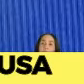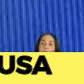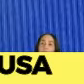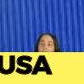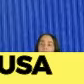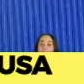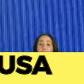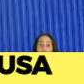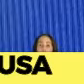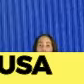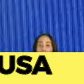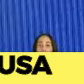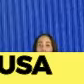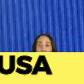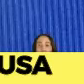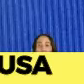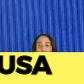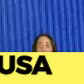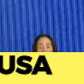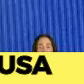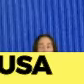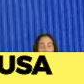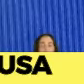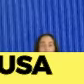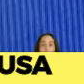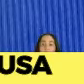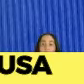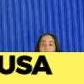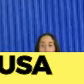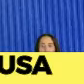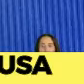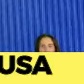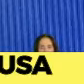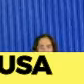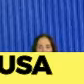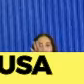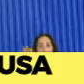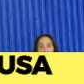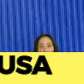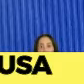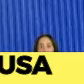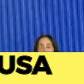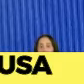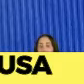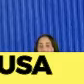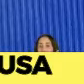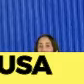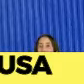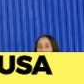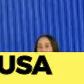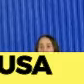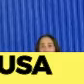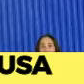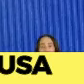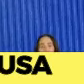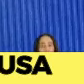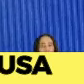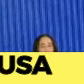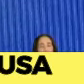y una buena comunicación. Sin embargo, también es bueno que haya un embajador ya fijo aquí, y continuaremos con ese tema, que no lo